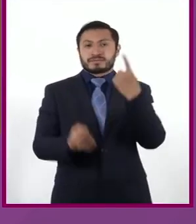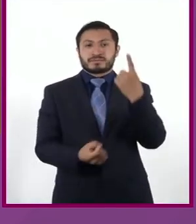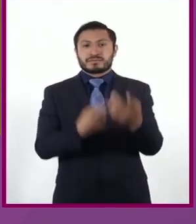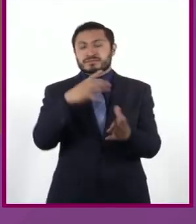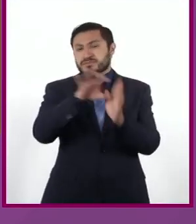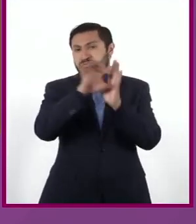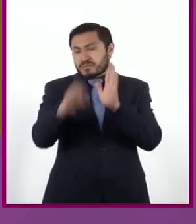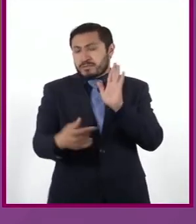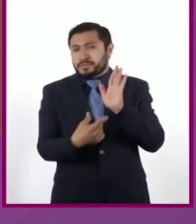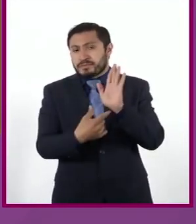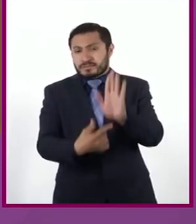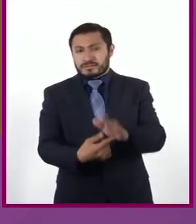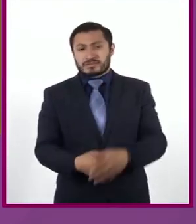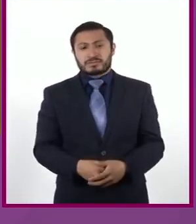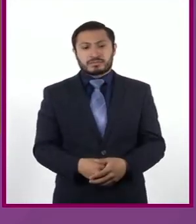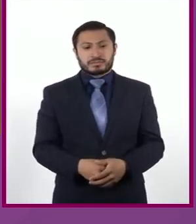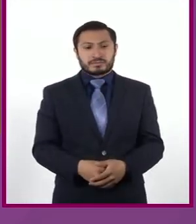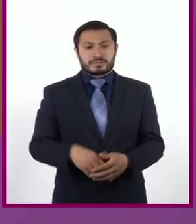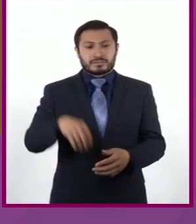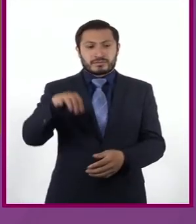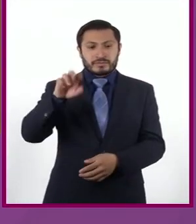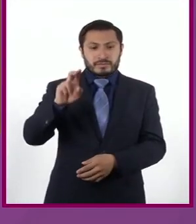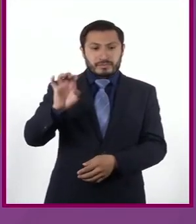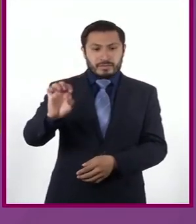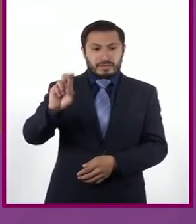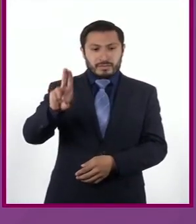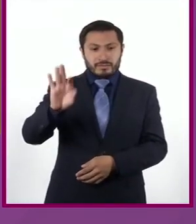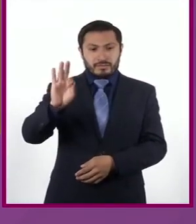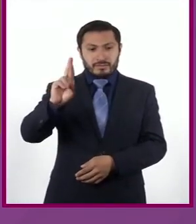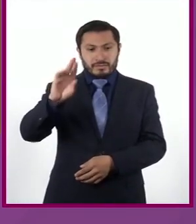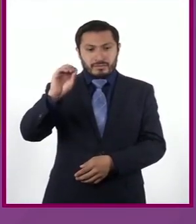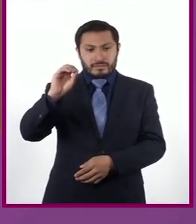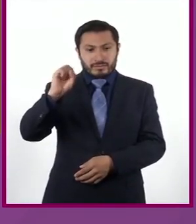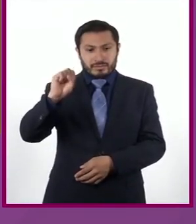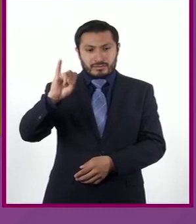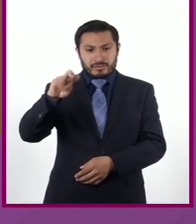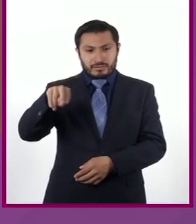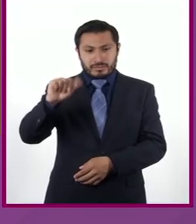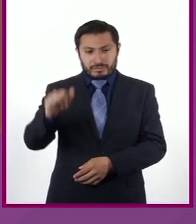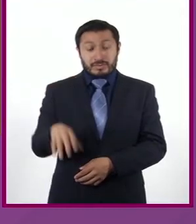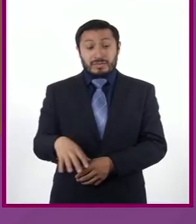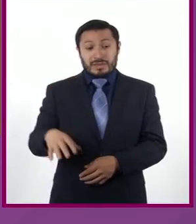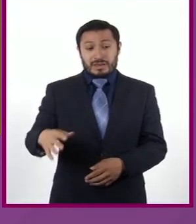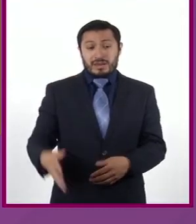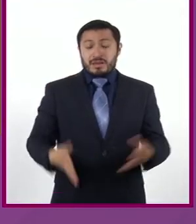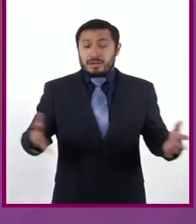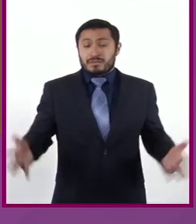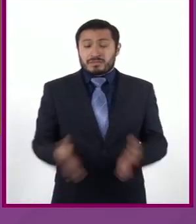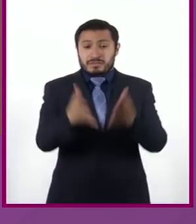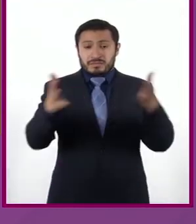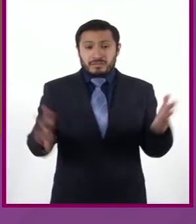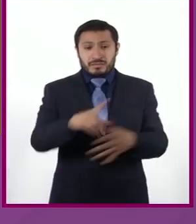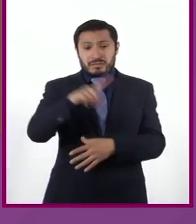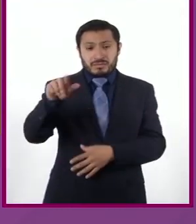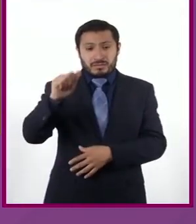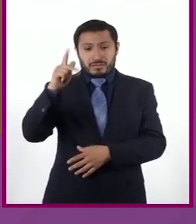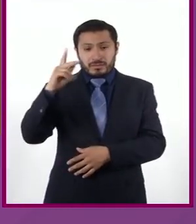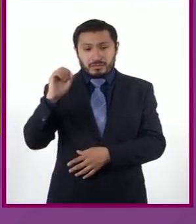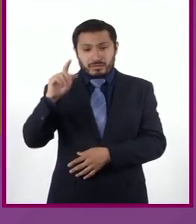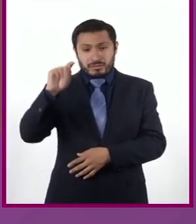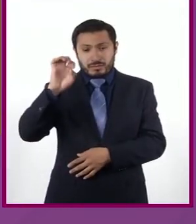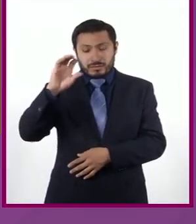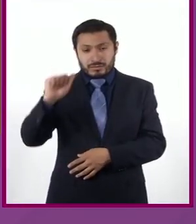ejemplos. Eufrosina Cruz Mendoza, activista zapoteca que logró una reforma a la Constitución